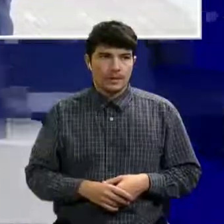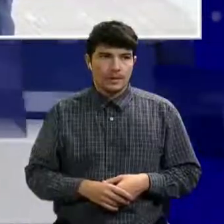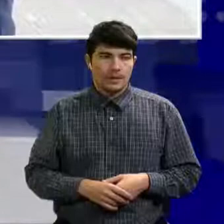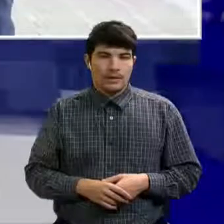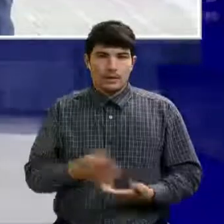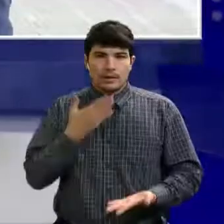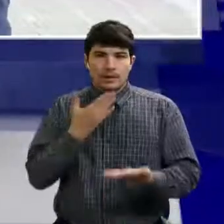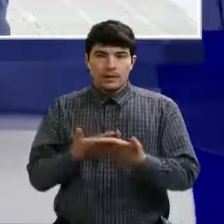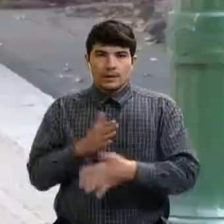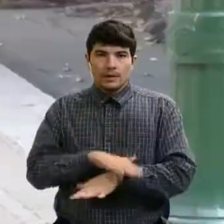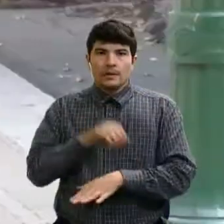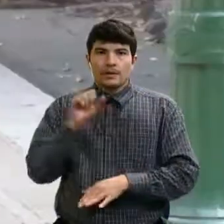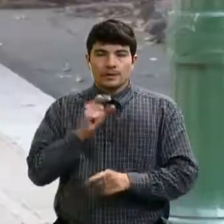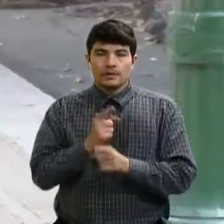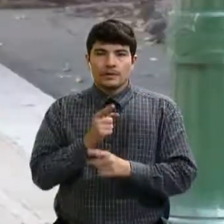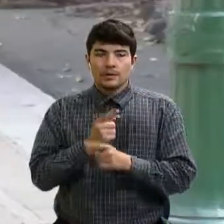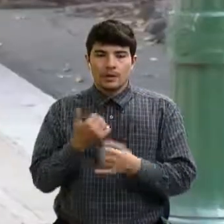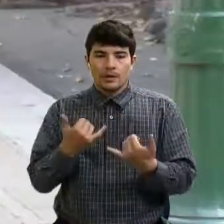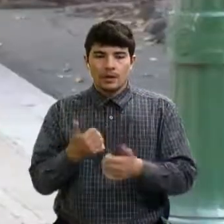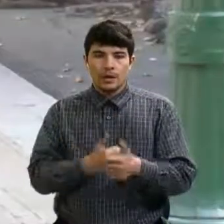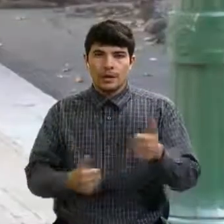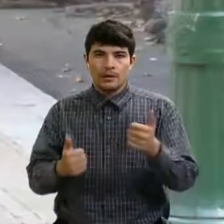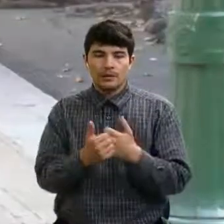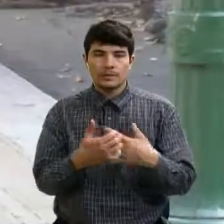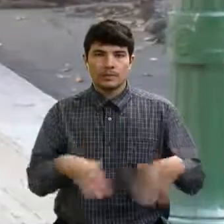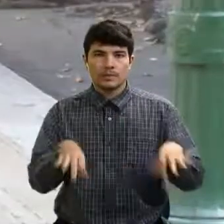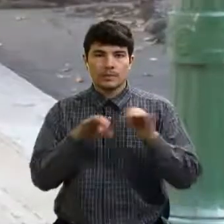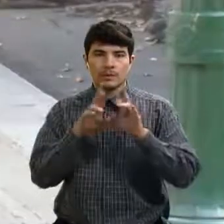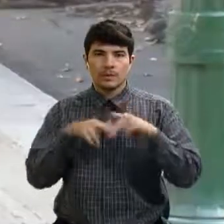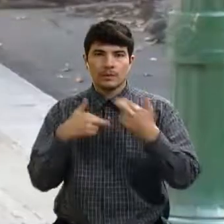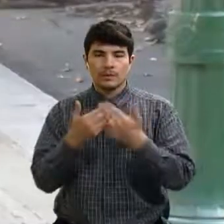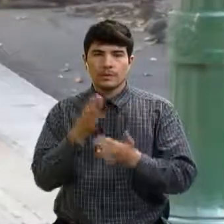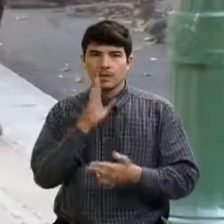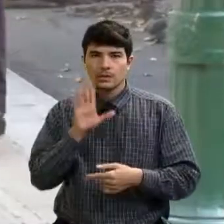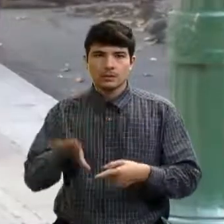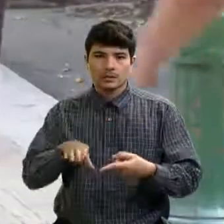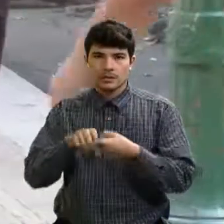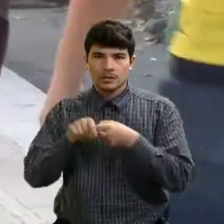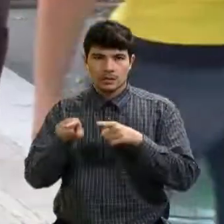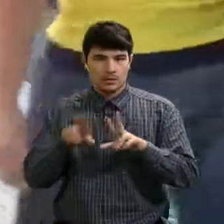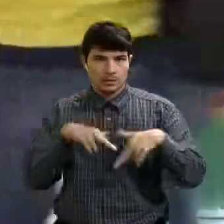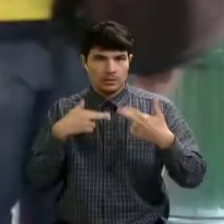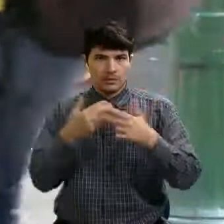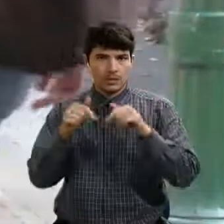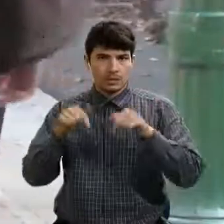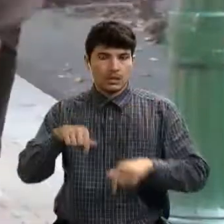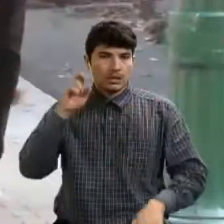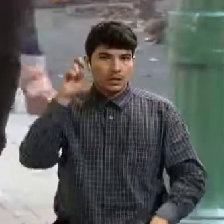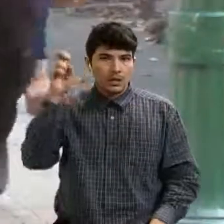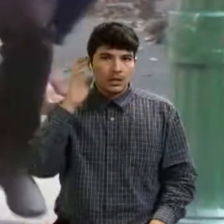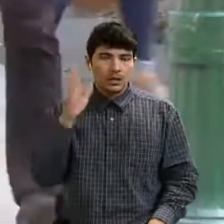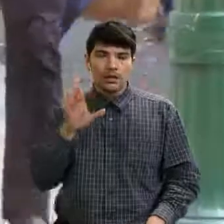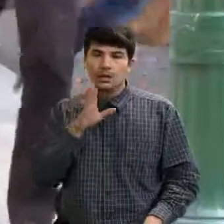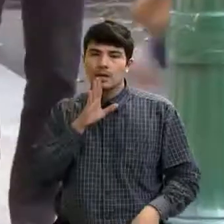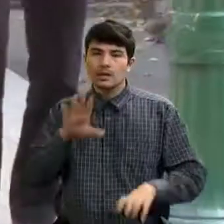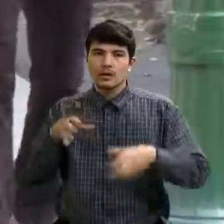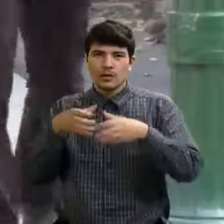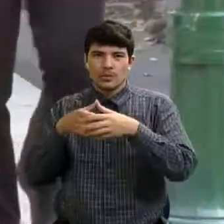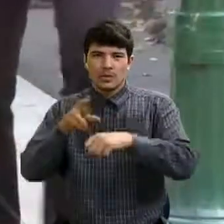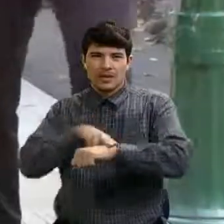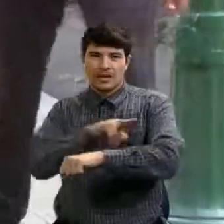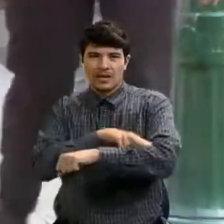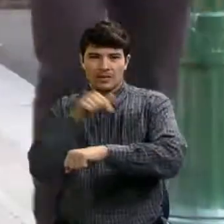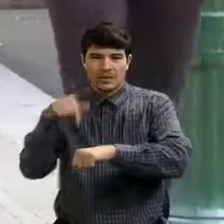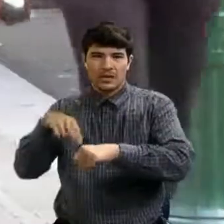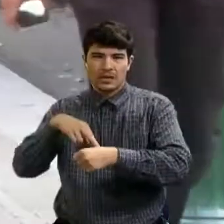gracias buenas tardes pues avanza a esta hora una importante reunión citada por la asamblea de norte de santander con gremios de la región